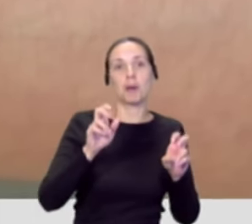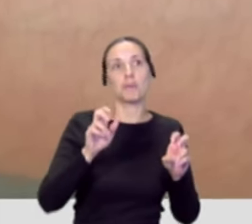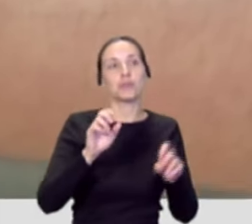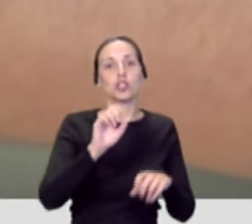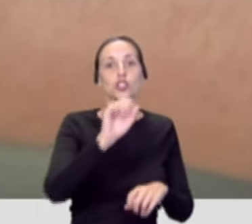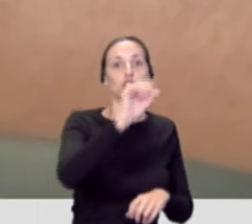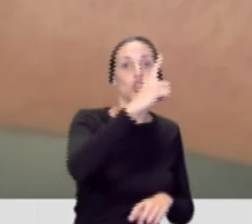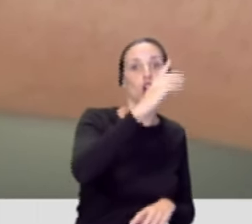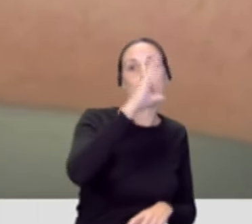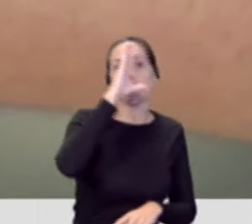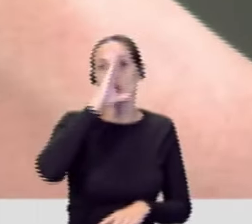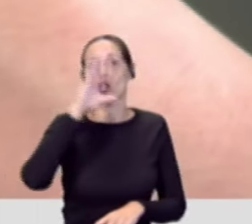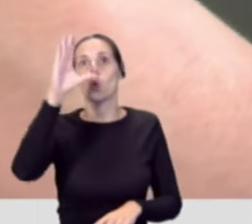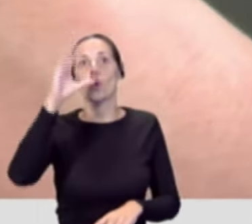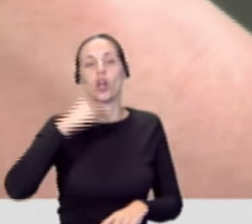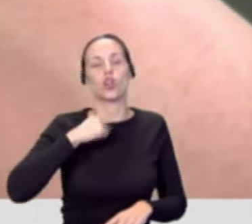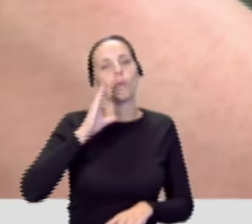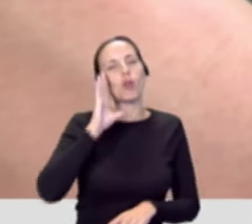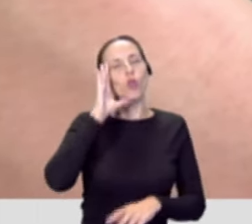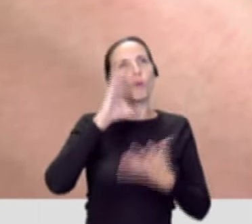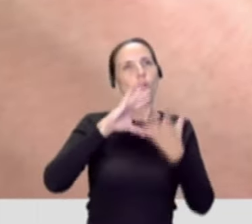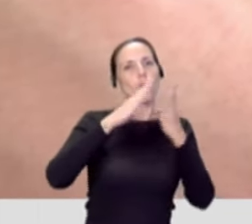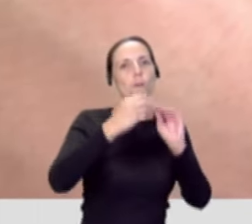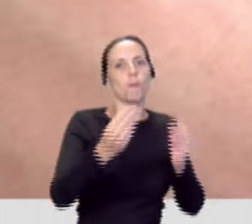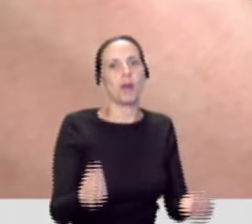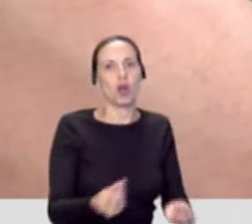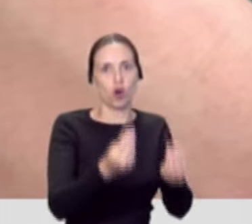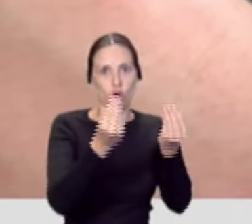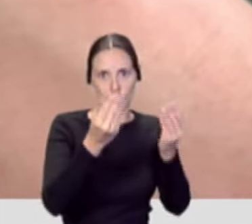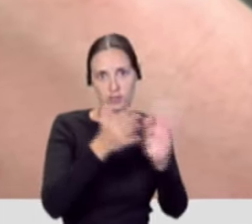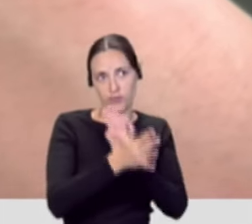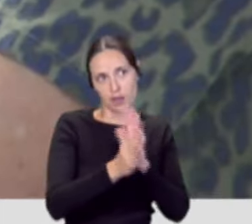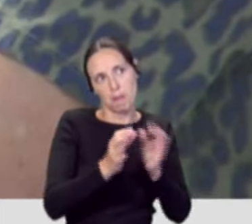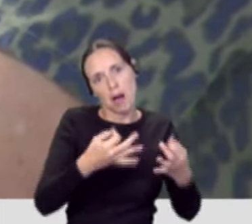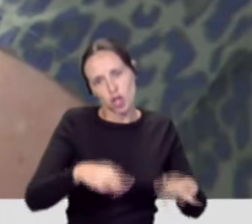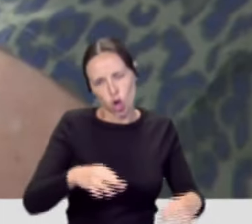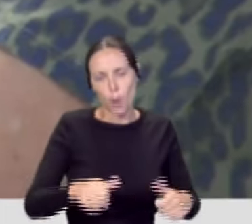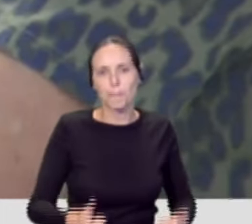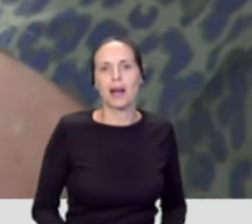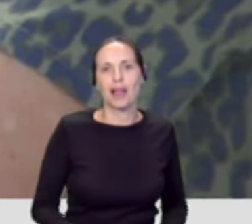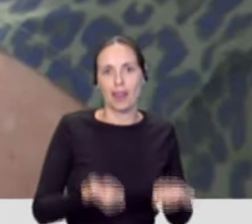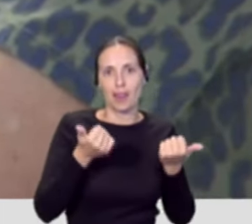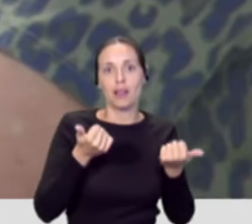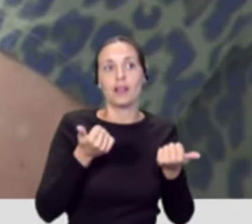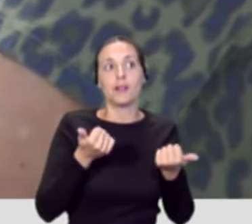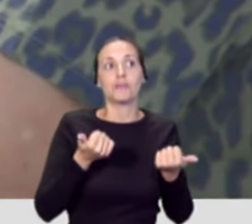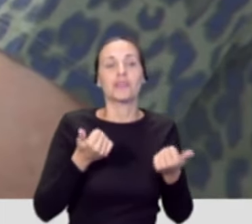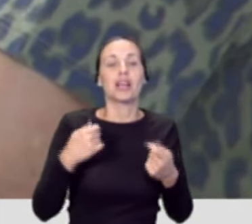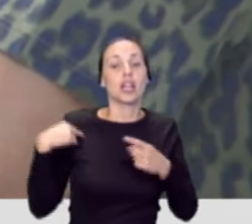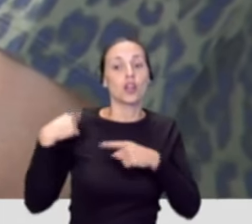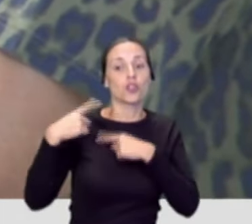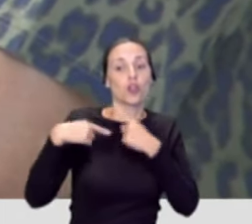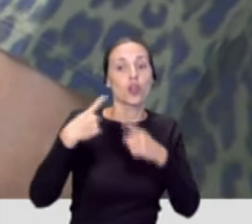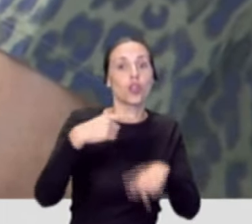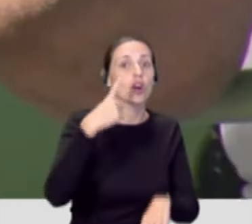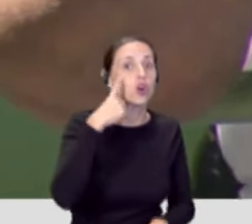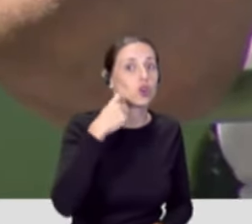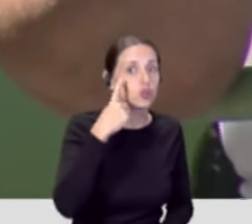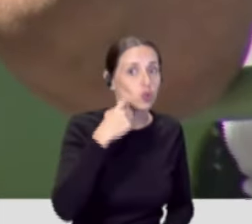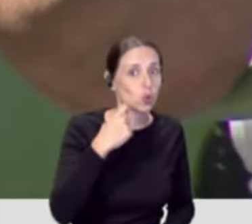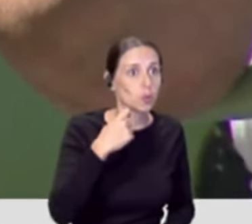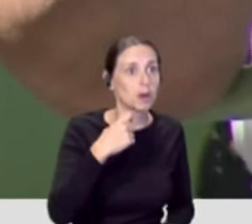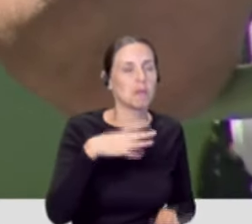que vamos a acomodarnos un poco más al ciclo fisiológico normal. Claro, las rutinas también, cambiar